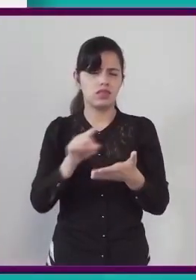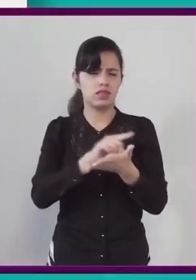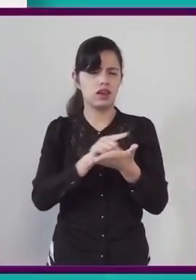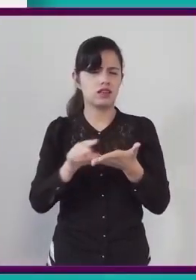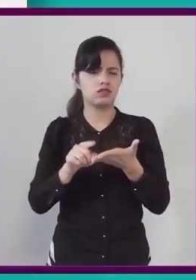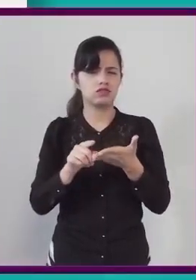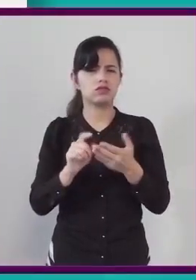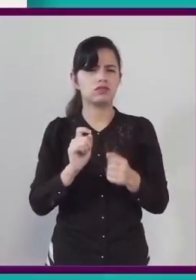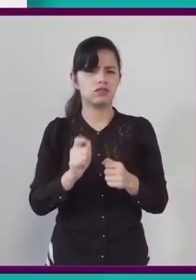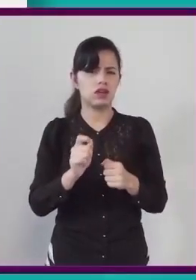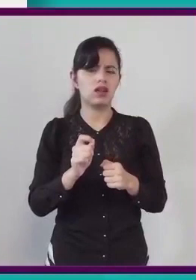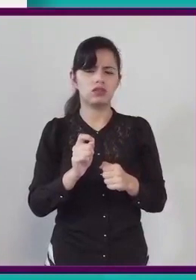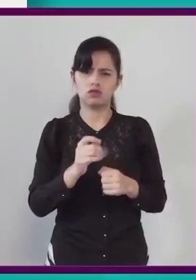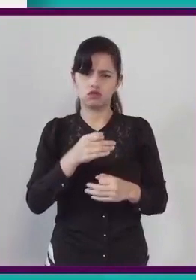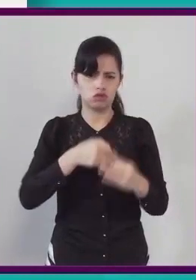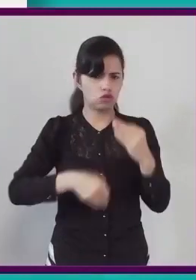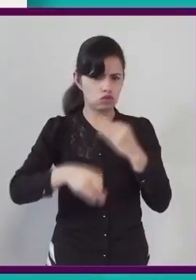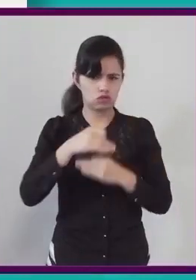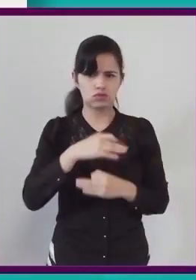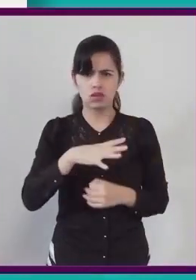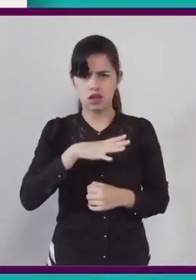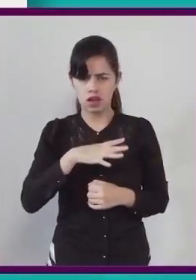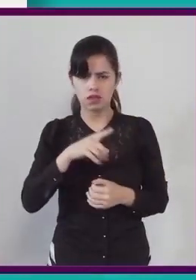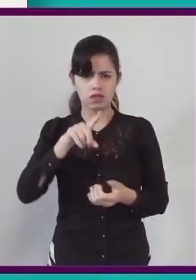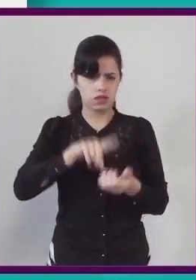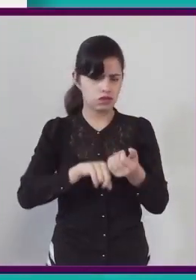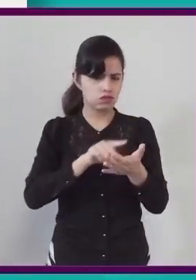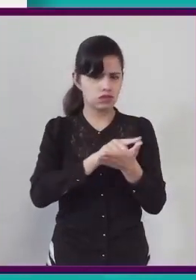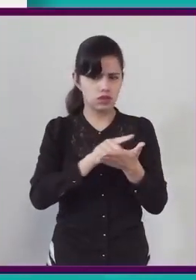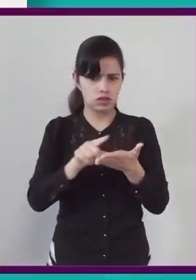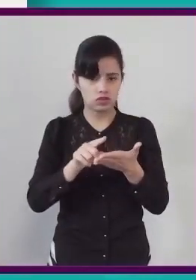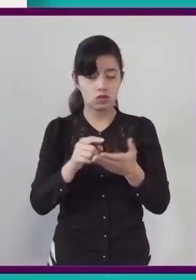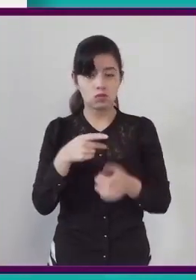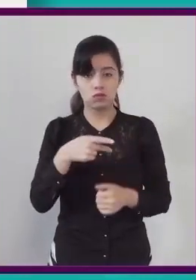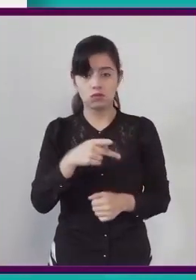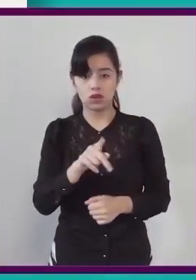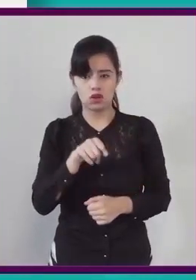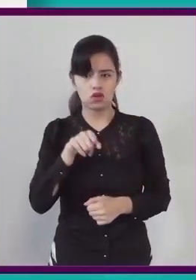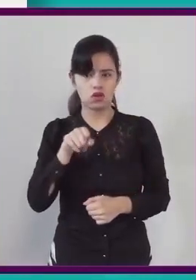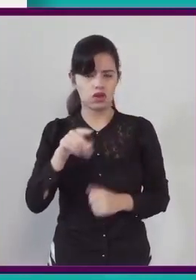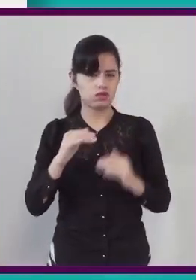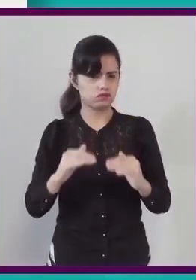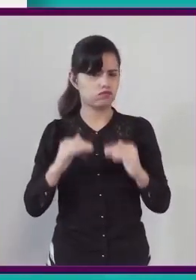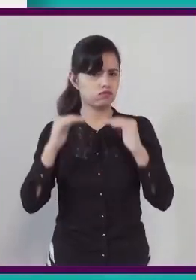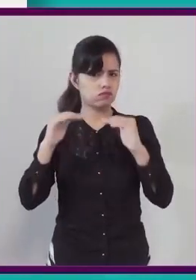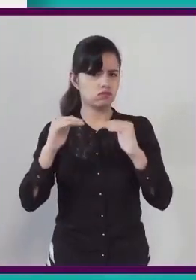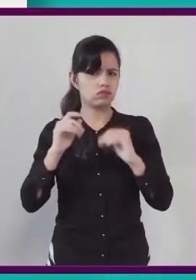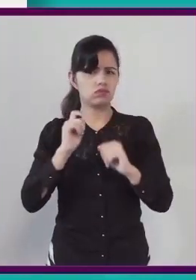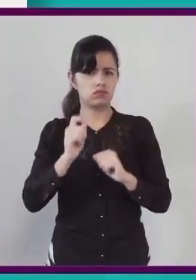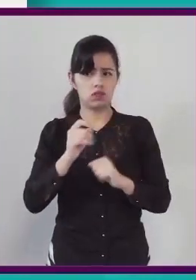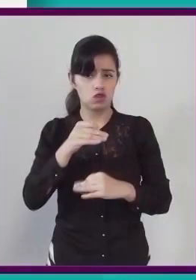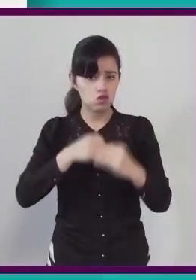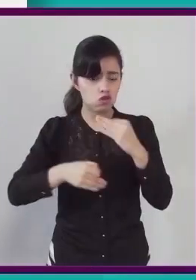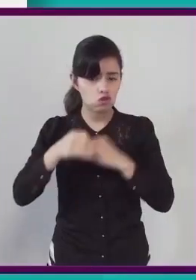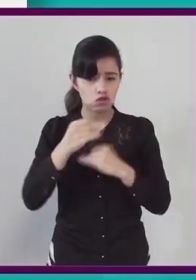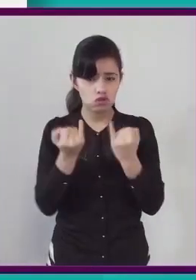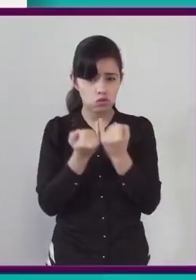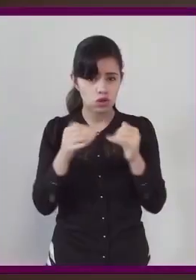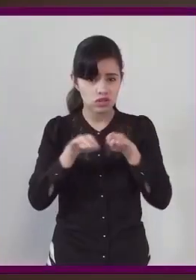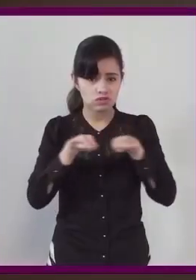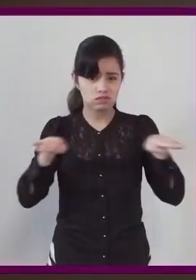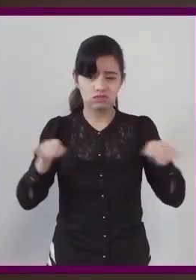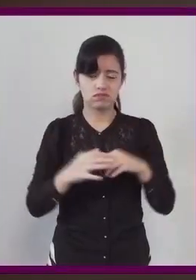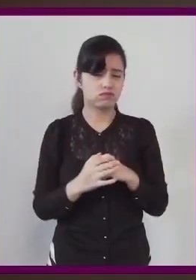derechos todo el mundo los puede tener, ¿no? Los privilegios no todo el mundo los puede tener, siempre son a costa de otras personas,